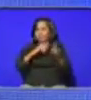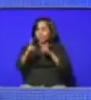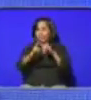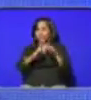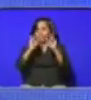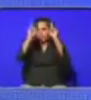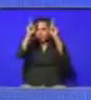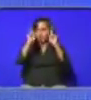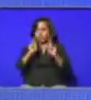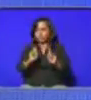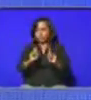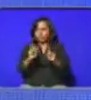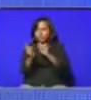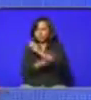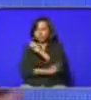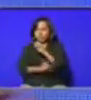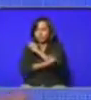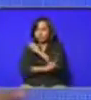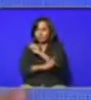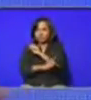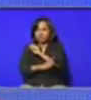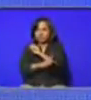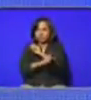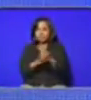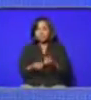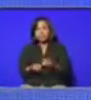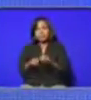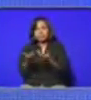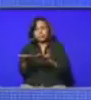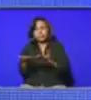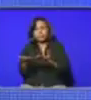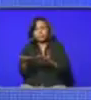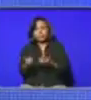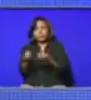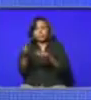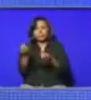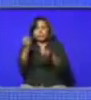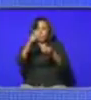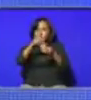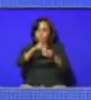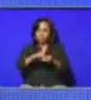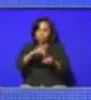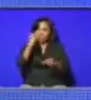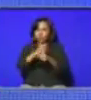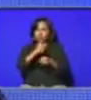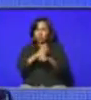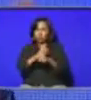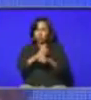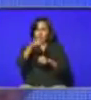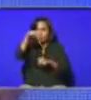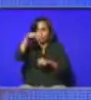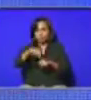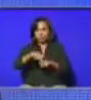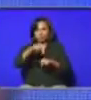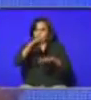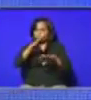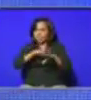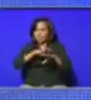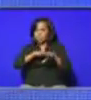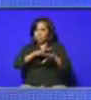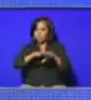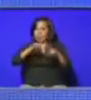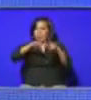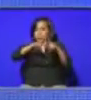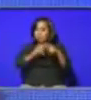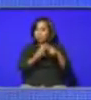los generadores de empleo en este país, que hoy se pudo entregar esta orden de proceder de este gran